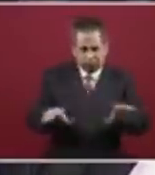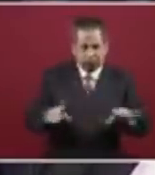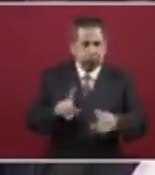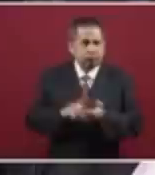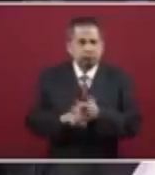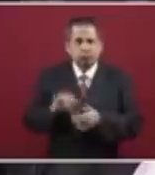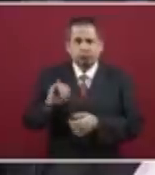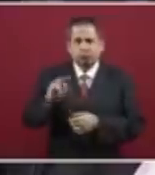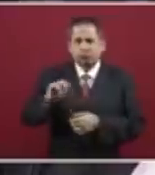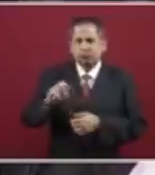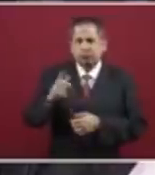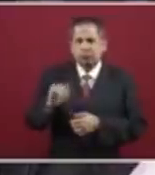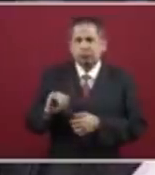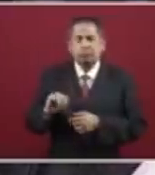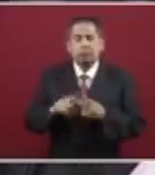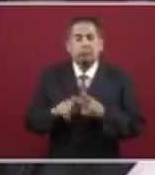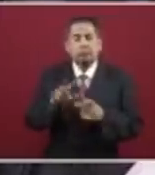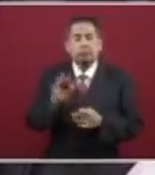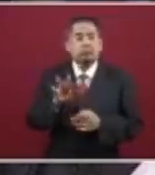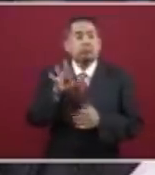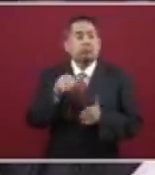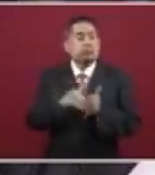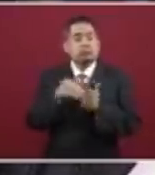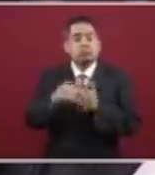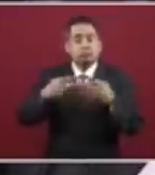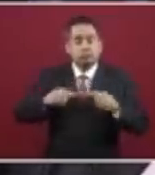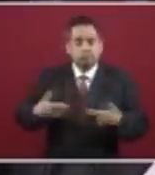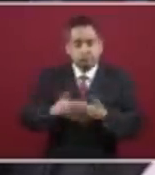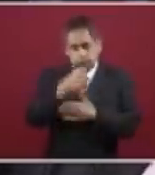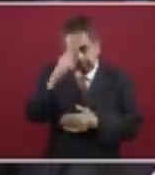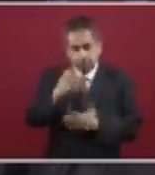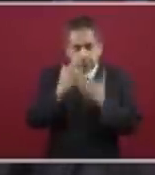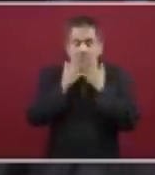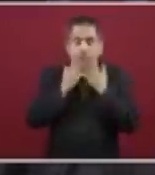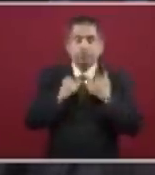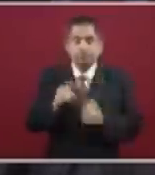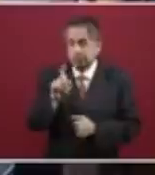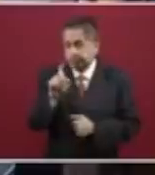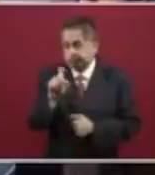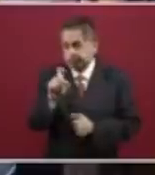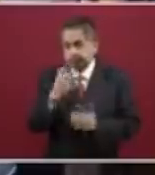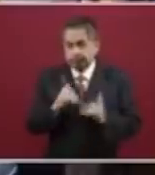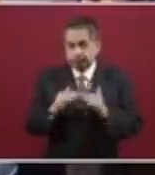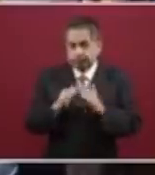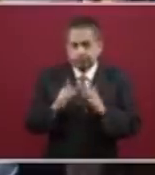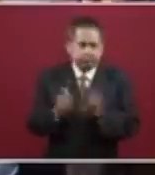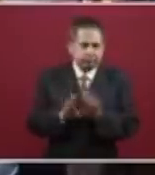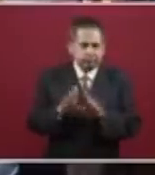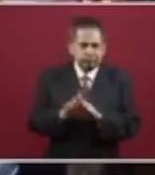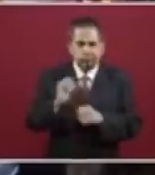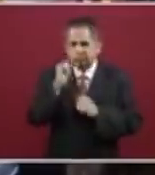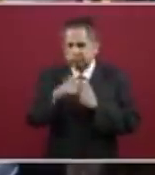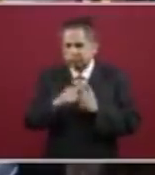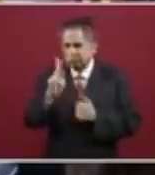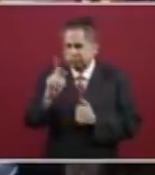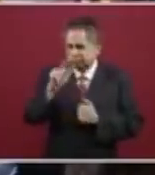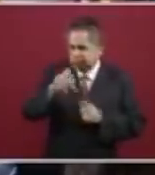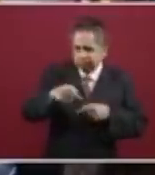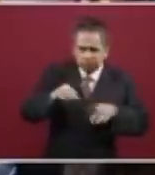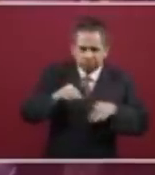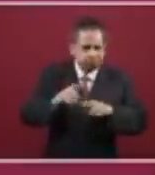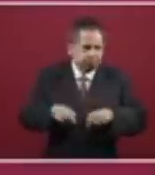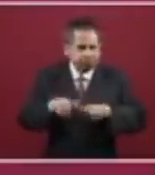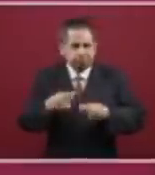INEGI, más de 44 millones de mexicanos les escasea el agua en sus hogares. Entonces, ¿tendrá una estrategia para abastecer de